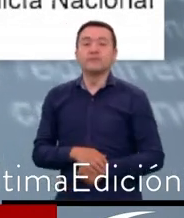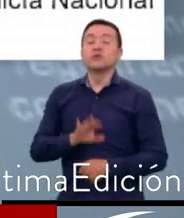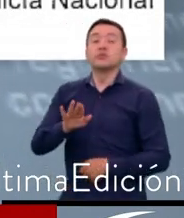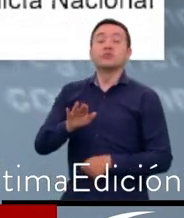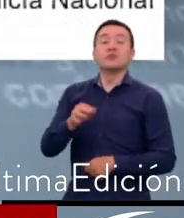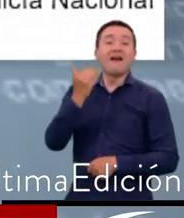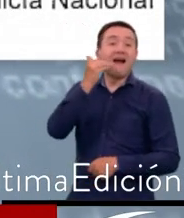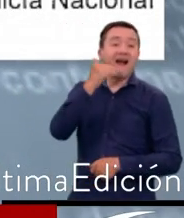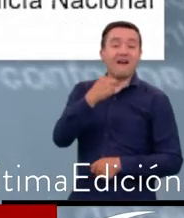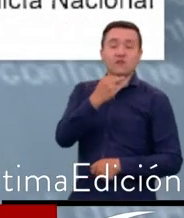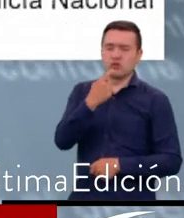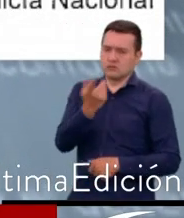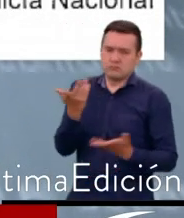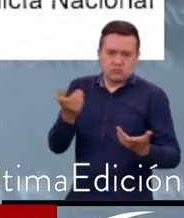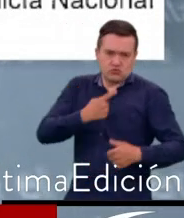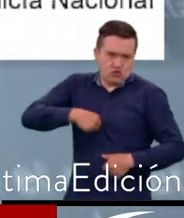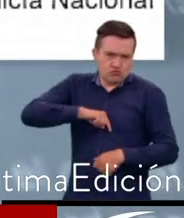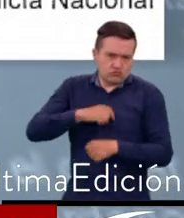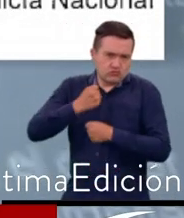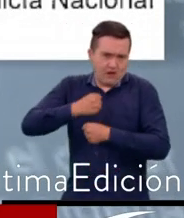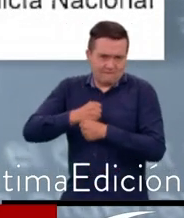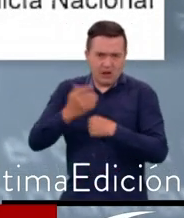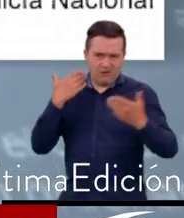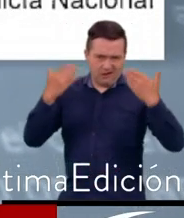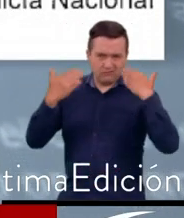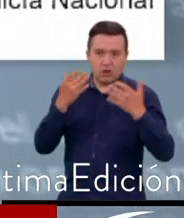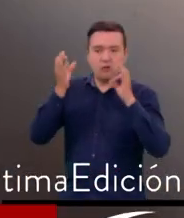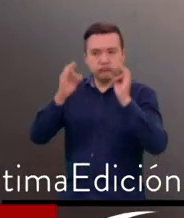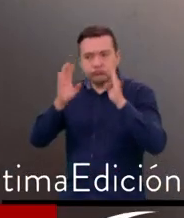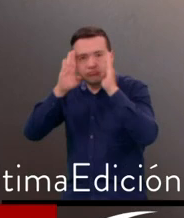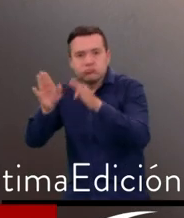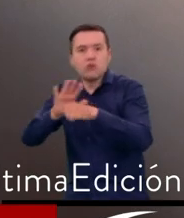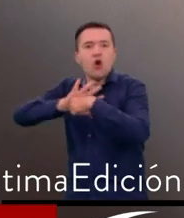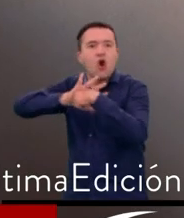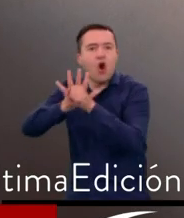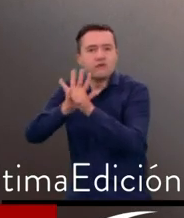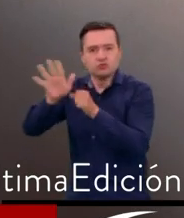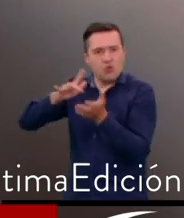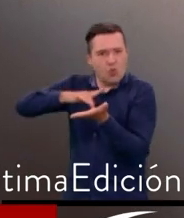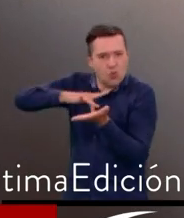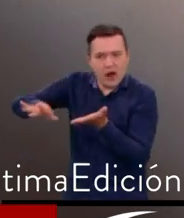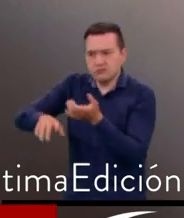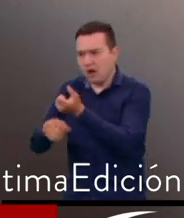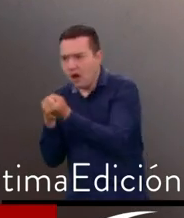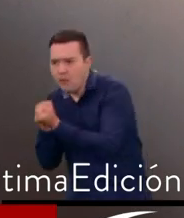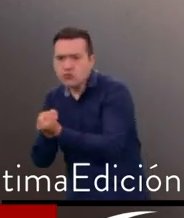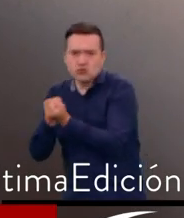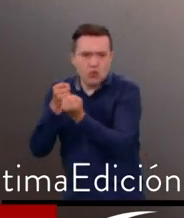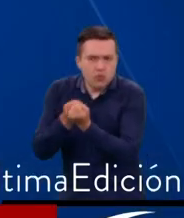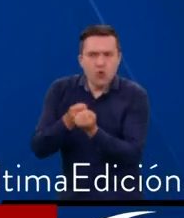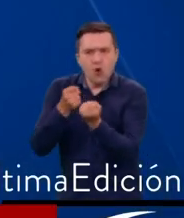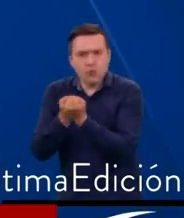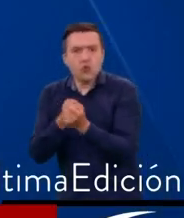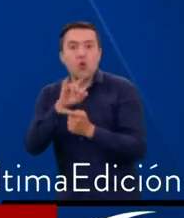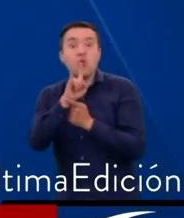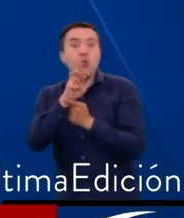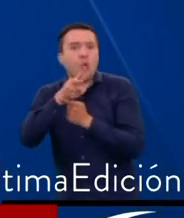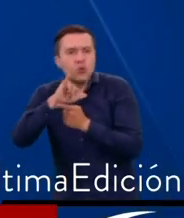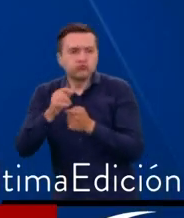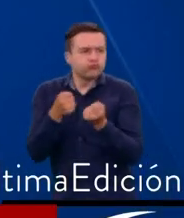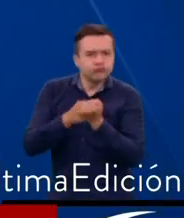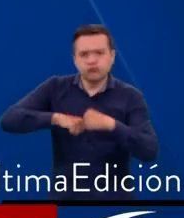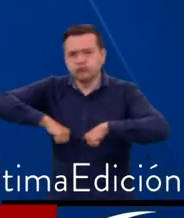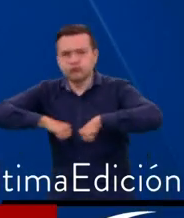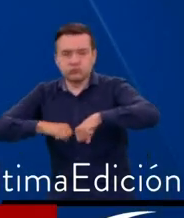atendemos patologías en los pacientes COVID de urgencias. Somos apoyo para muchas especialidades en las UCIs. He prestado mi